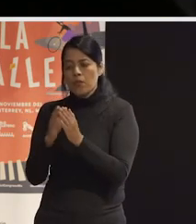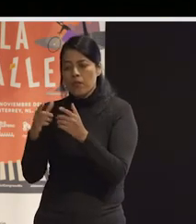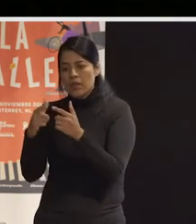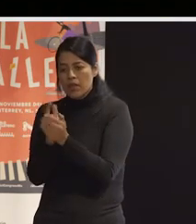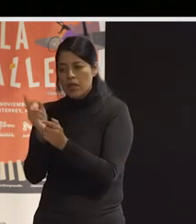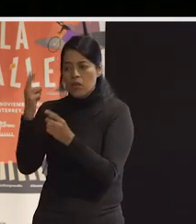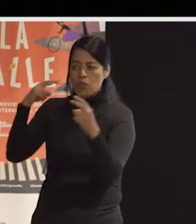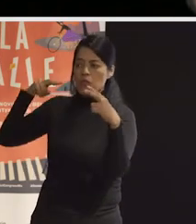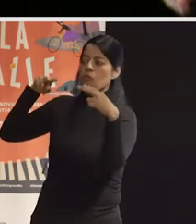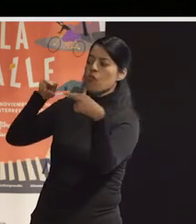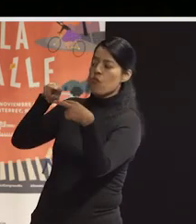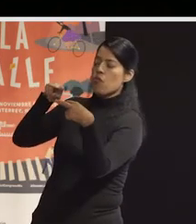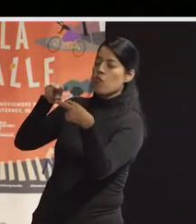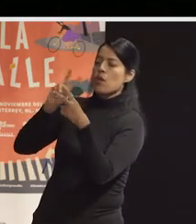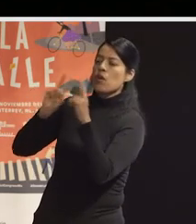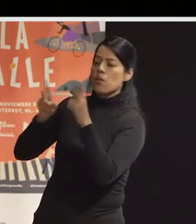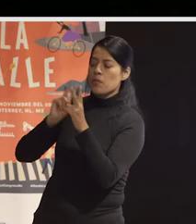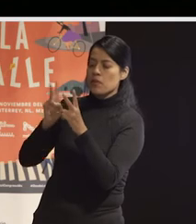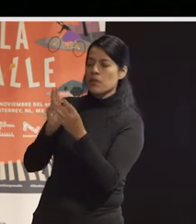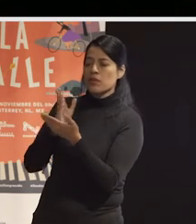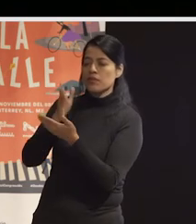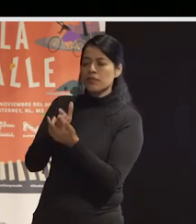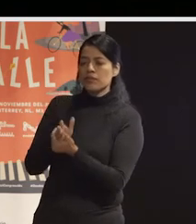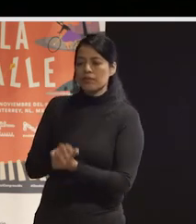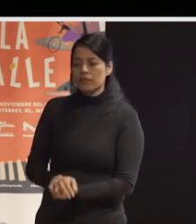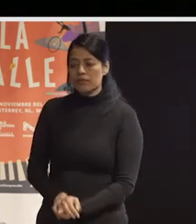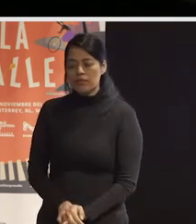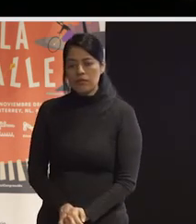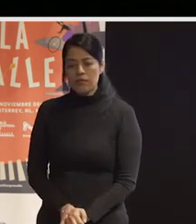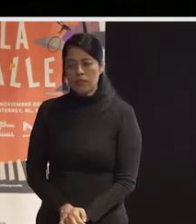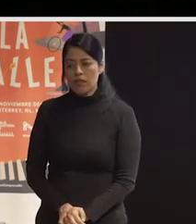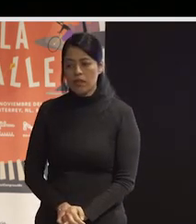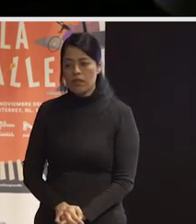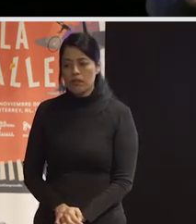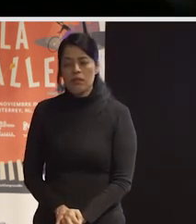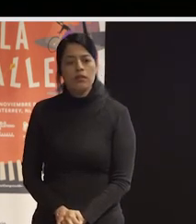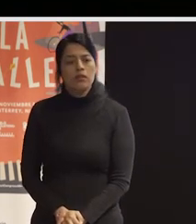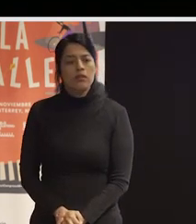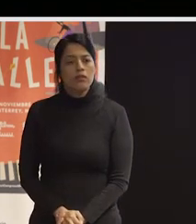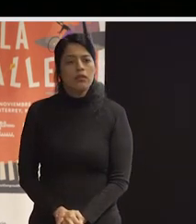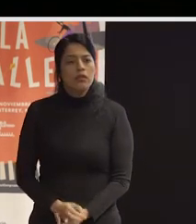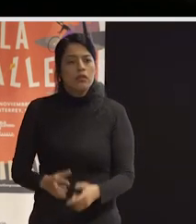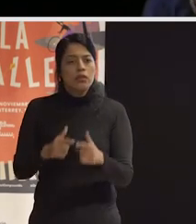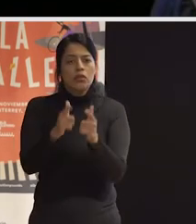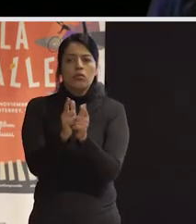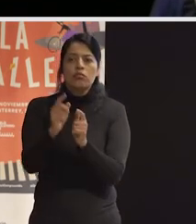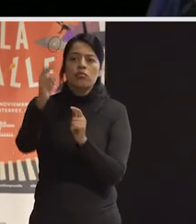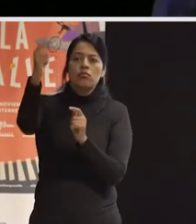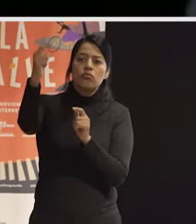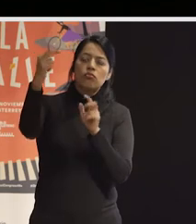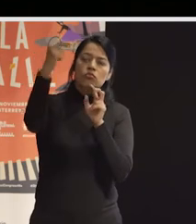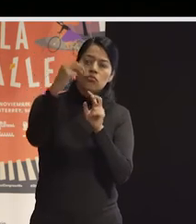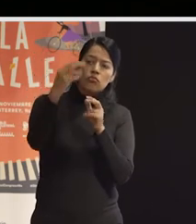voltearse hablar con las personas atrás de ustedes o bien a ver si está muy atrás pues que vengan